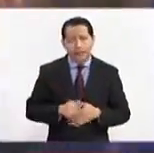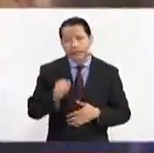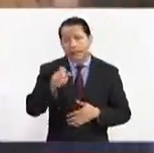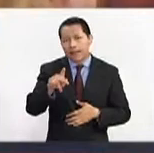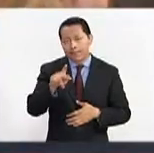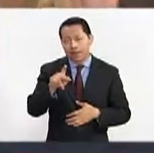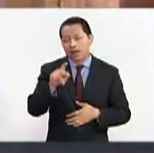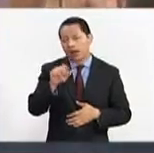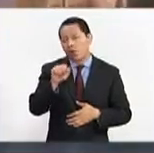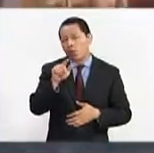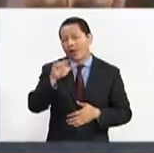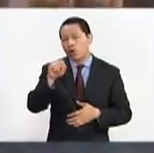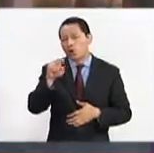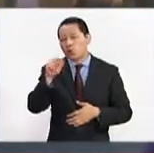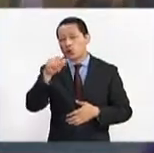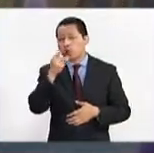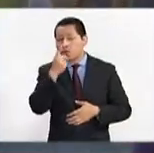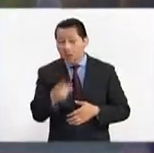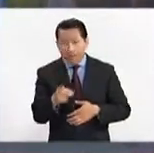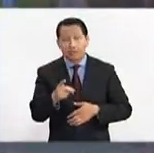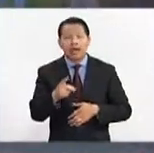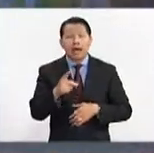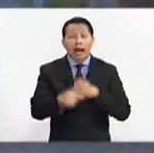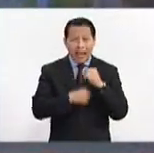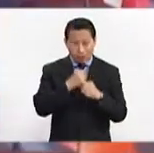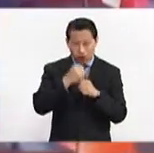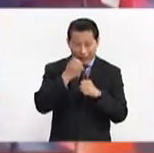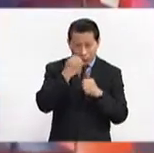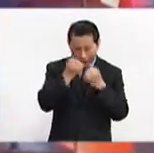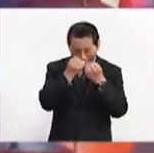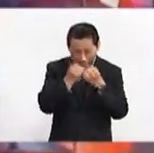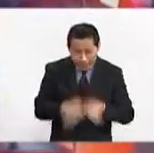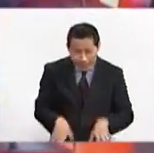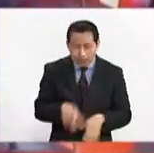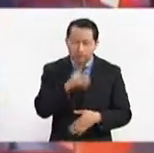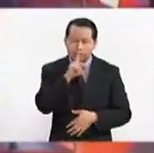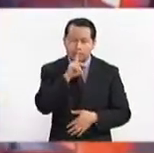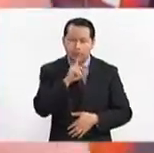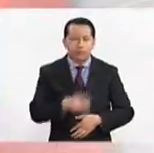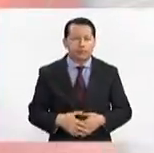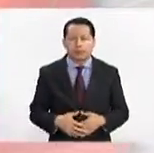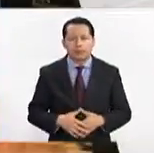Pública, Aurelio Nuño, aseguró que no se perderá el ciclo escolar después del cierre de escuelas.